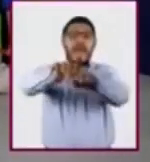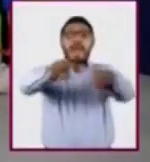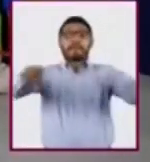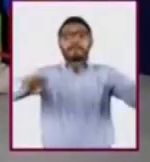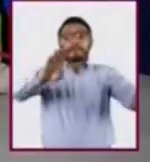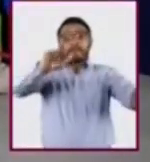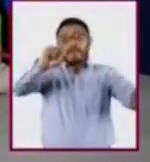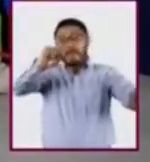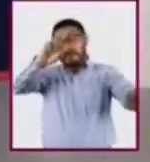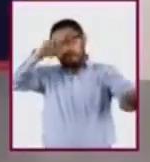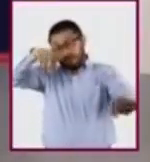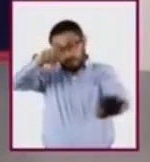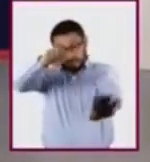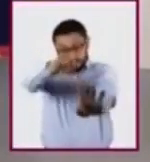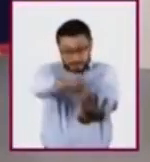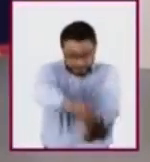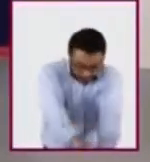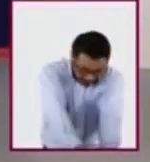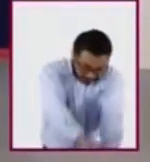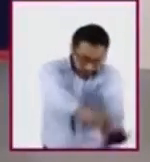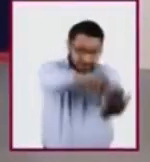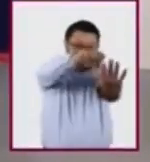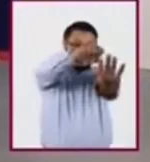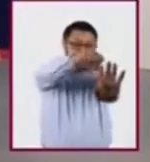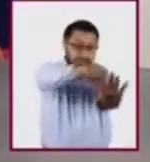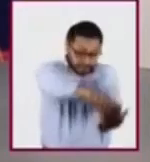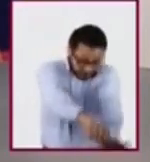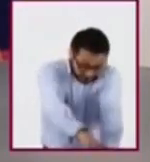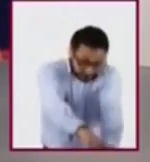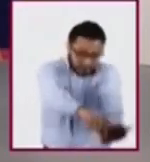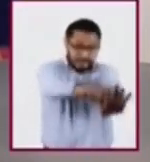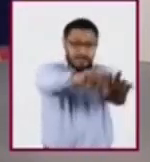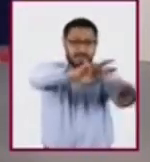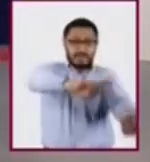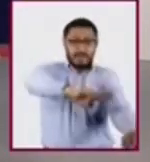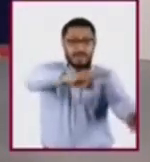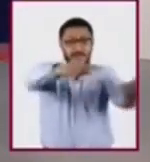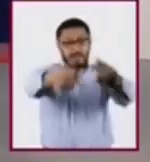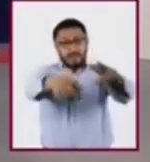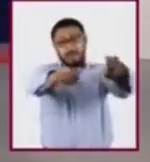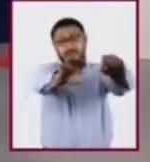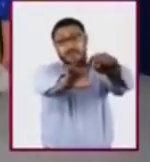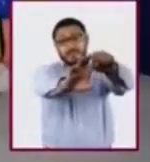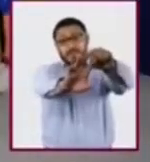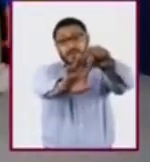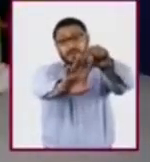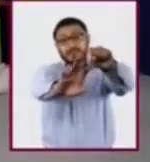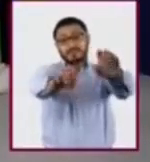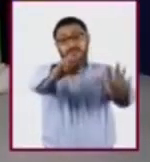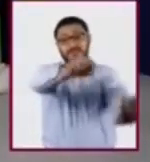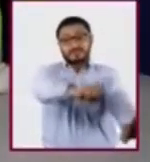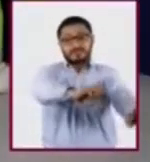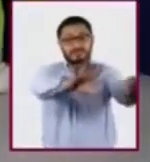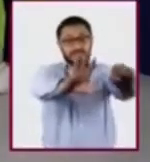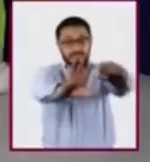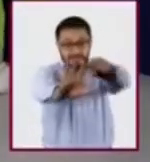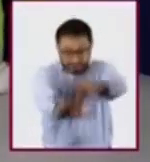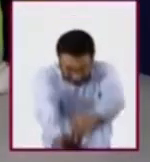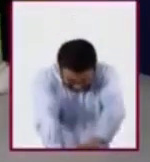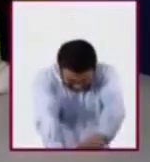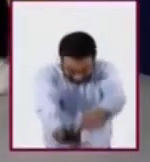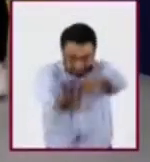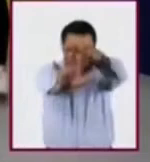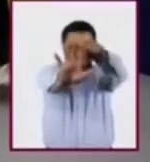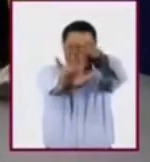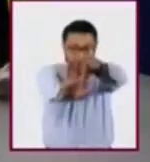manténganla ligeramente flexionada para que se estire la pierna de enfrente. Muy bien, regresamos. Cambiamos de